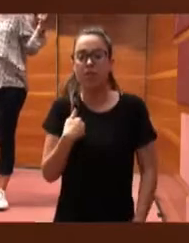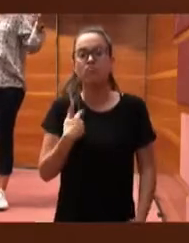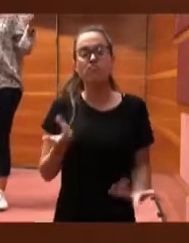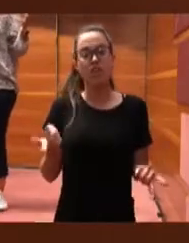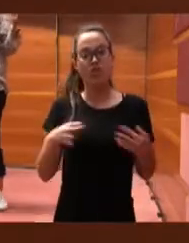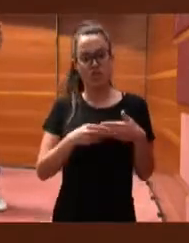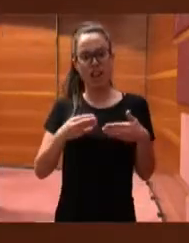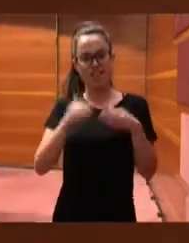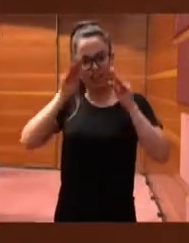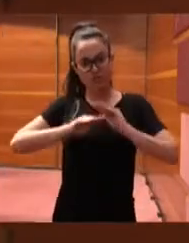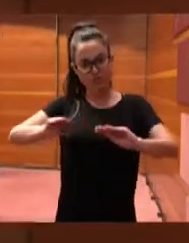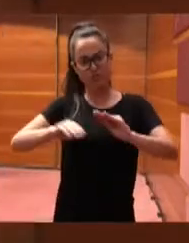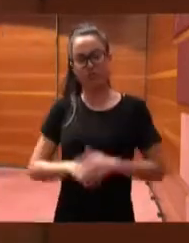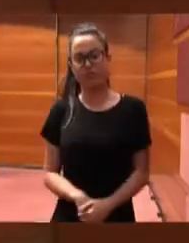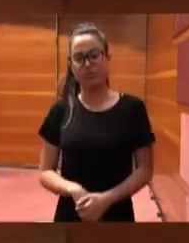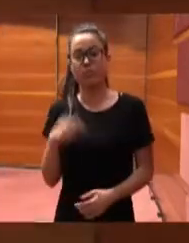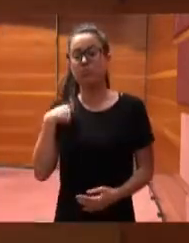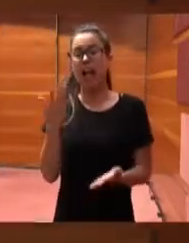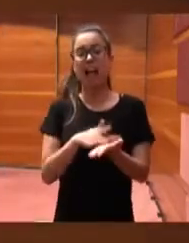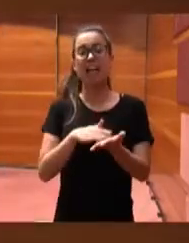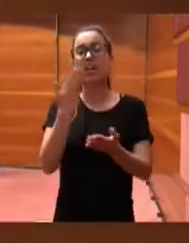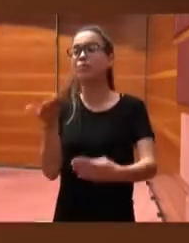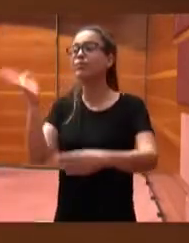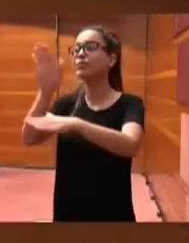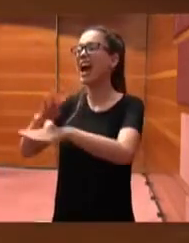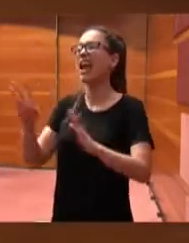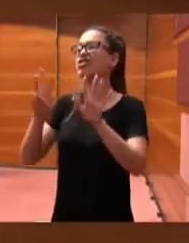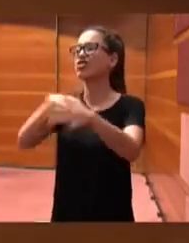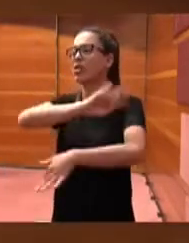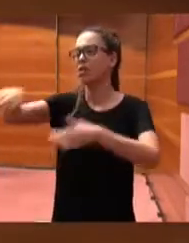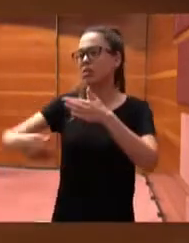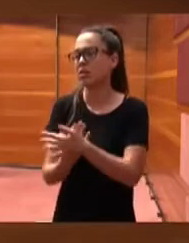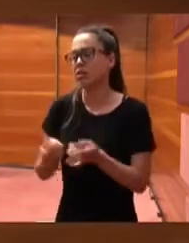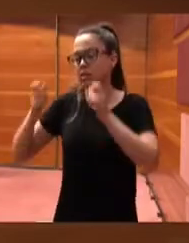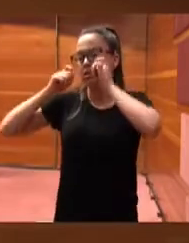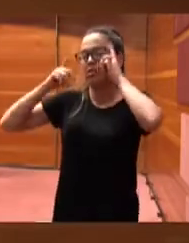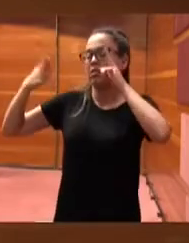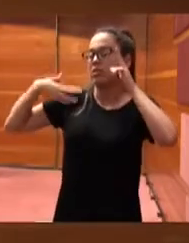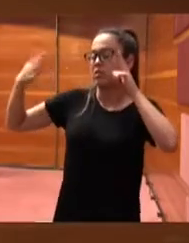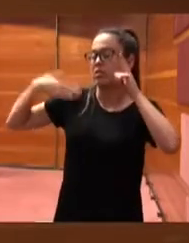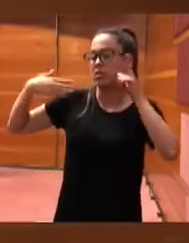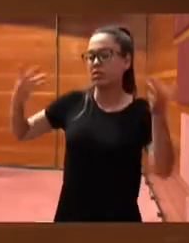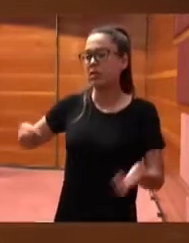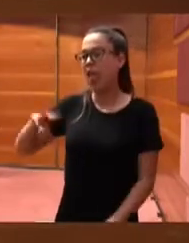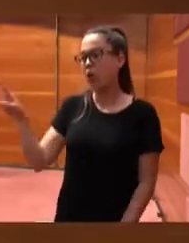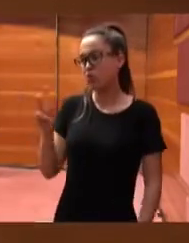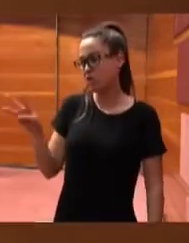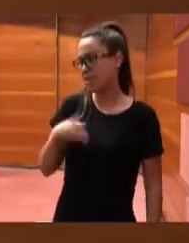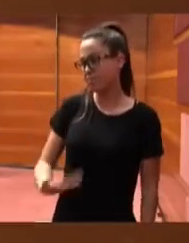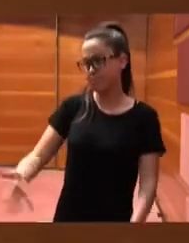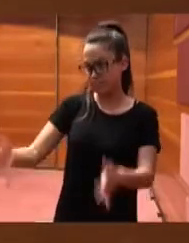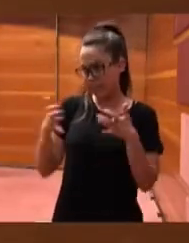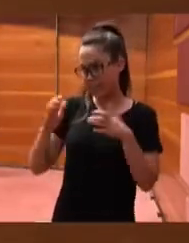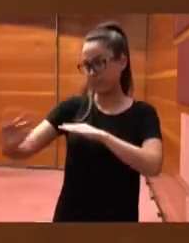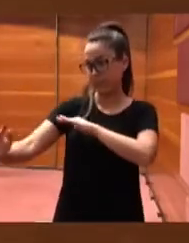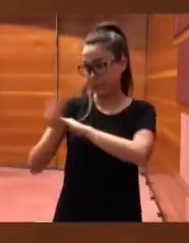potencial cliente, vienes a ofrecerme el catálogo, son las 8 de la mañana, me acabo de levantar, por mucho que me guste el whisky, no me lo ofrezcas, que te voy a decir